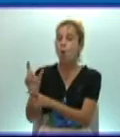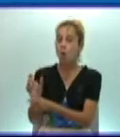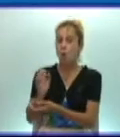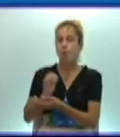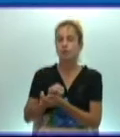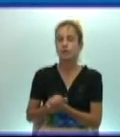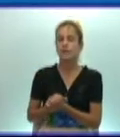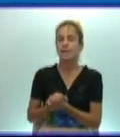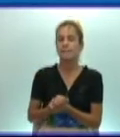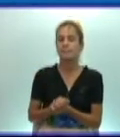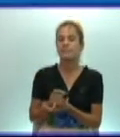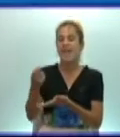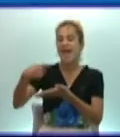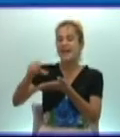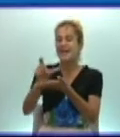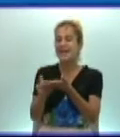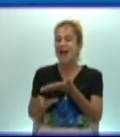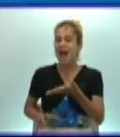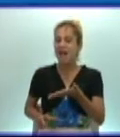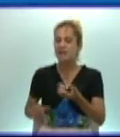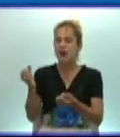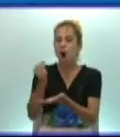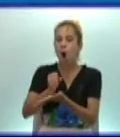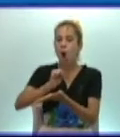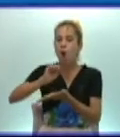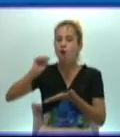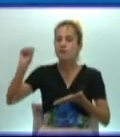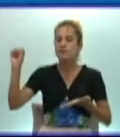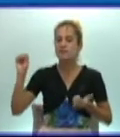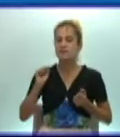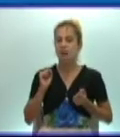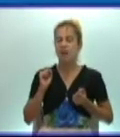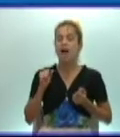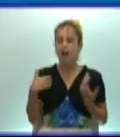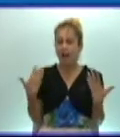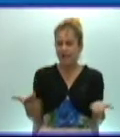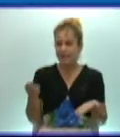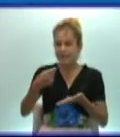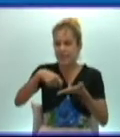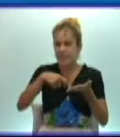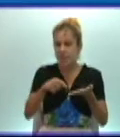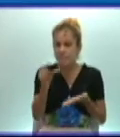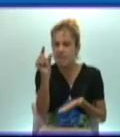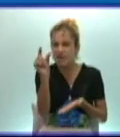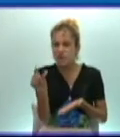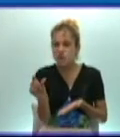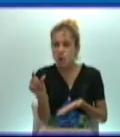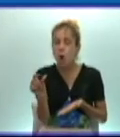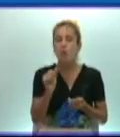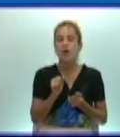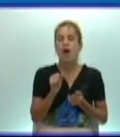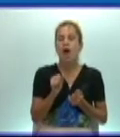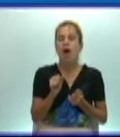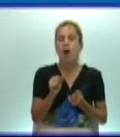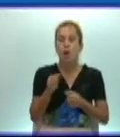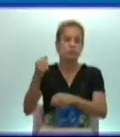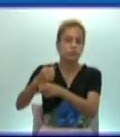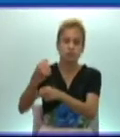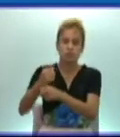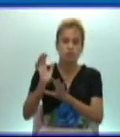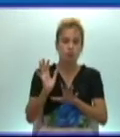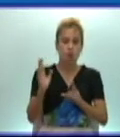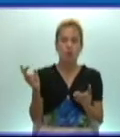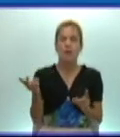las cartas oficiales, que se escribe a personas o instituciones para solicitar información,